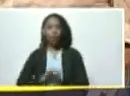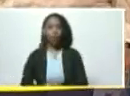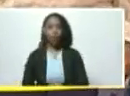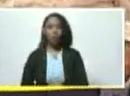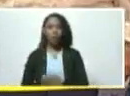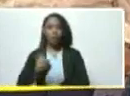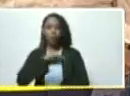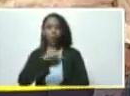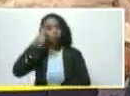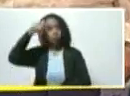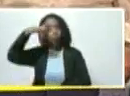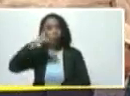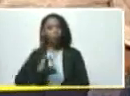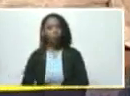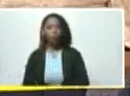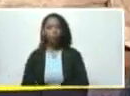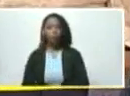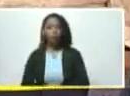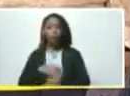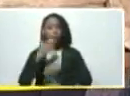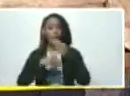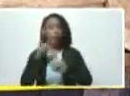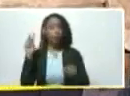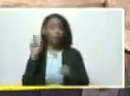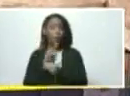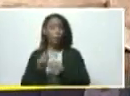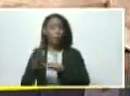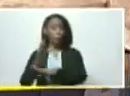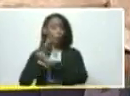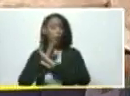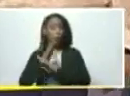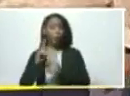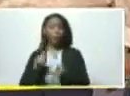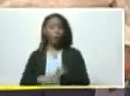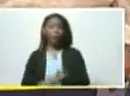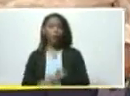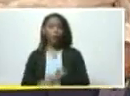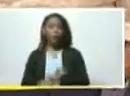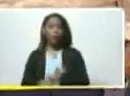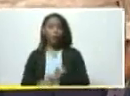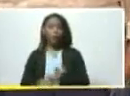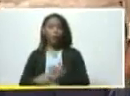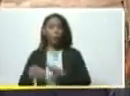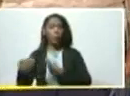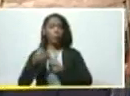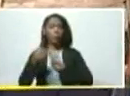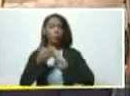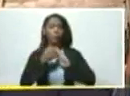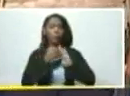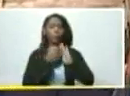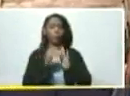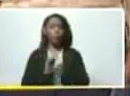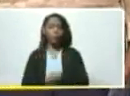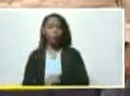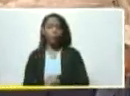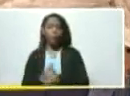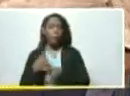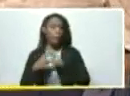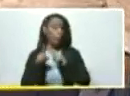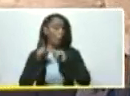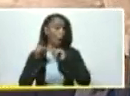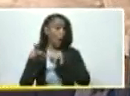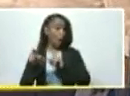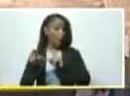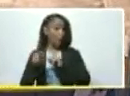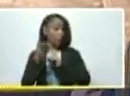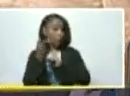de nuestro pueblo, que ha sido vulnerado por el bloqueo, por las medidas coercitivas unilaterales, pero que allí